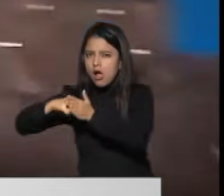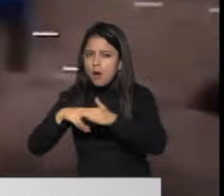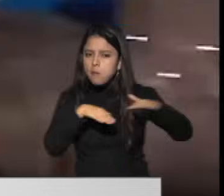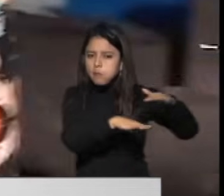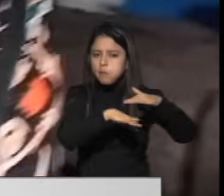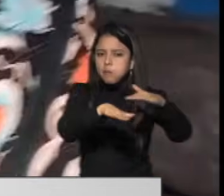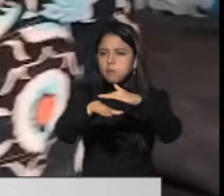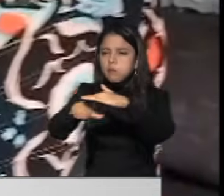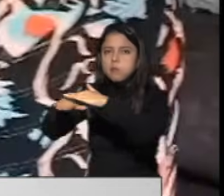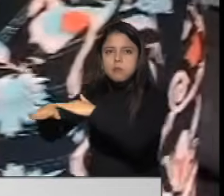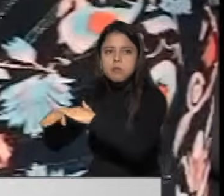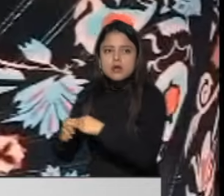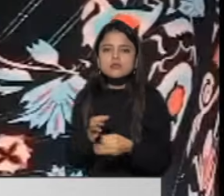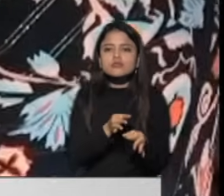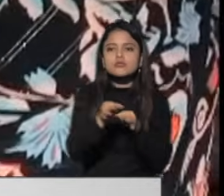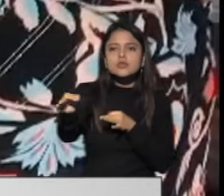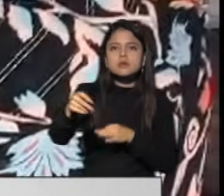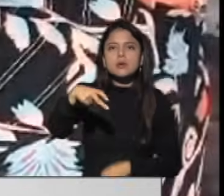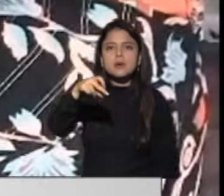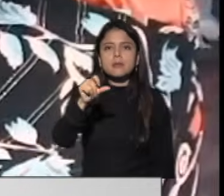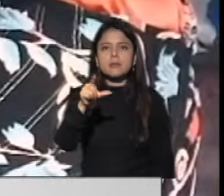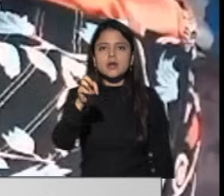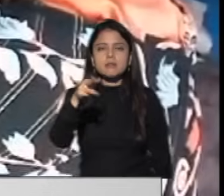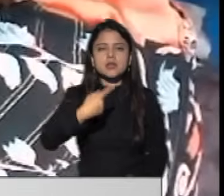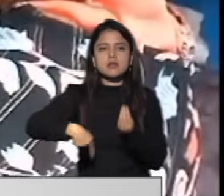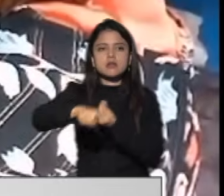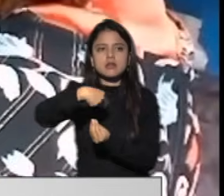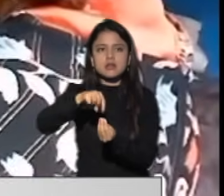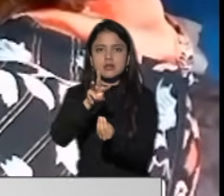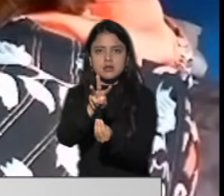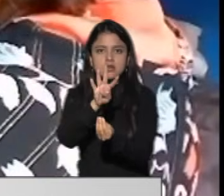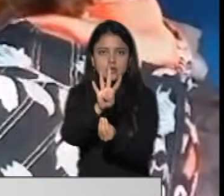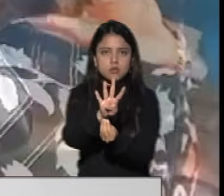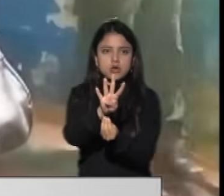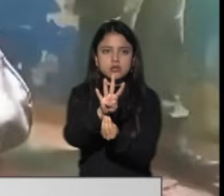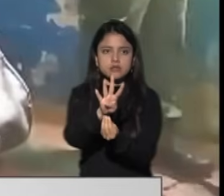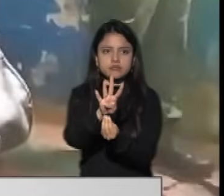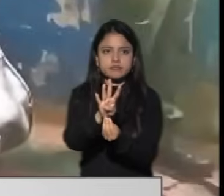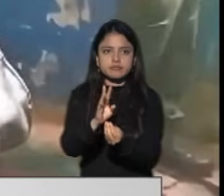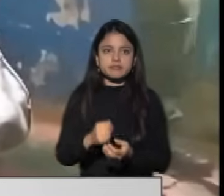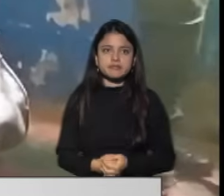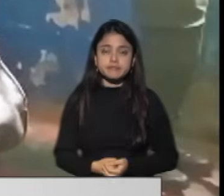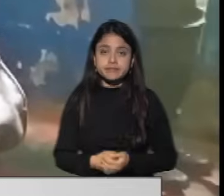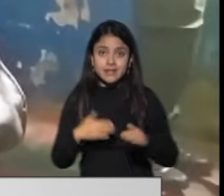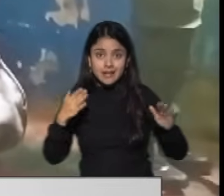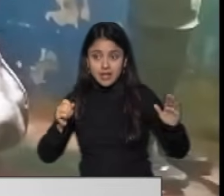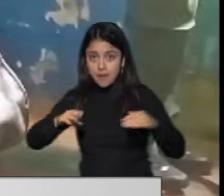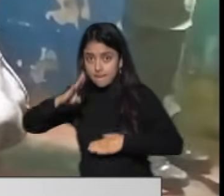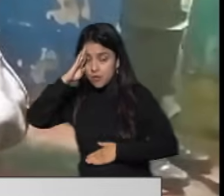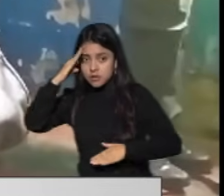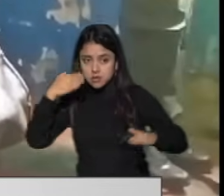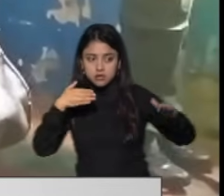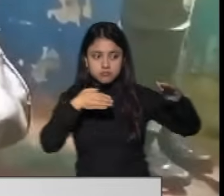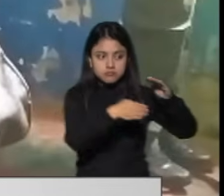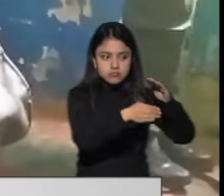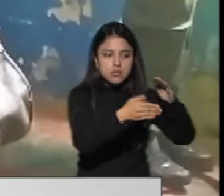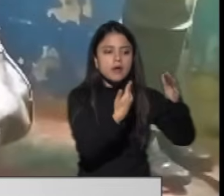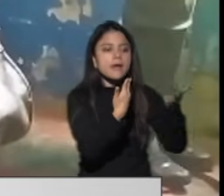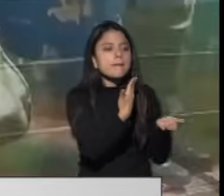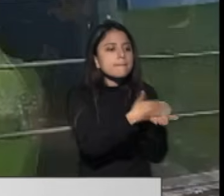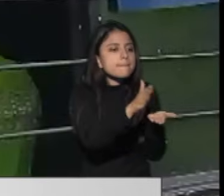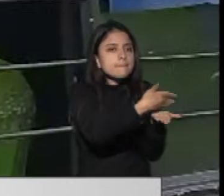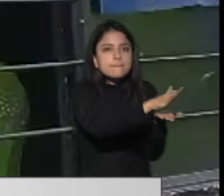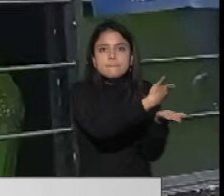municipio de Palmira por el grupo delincuencial La 34, que fue recientemente desarticulado. Estos bienes inmuebles fueron ubicados en el